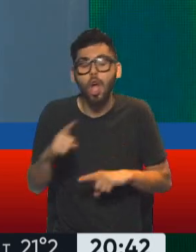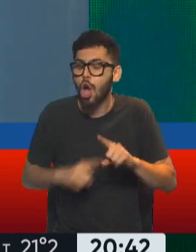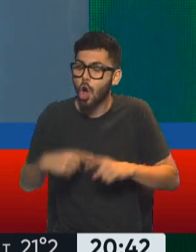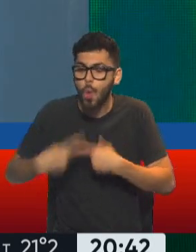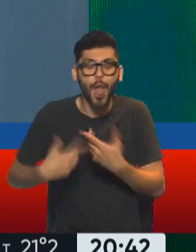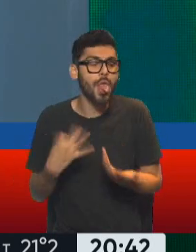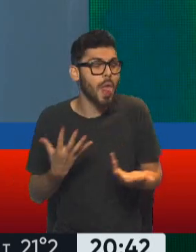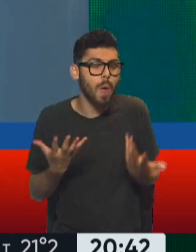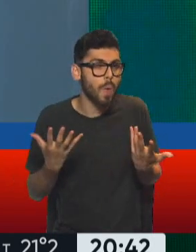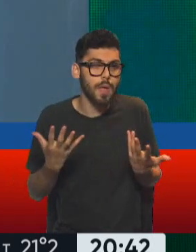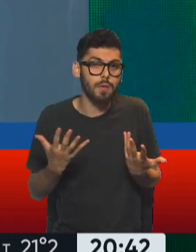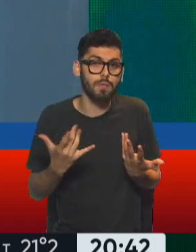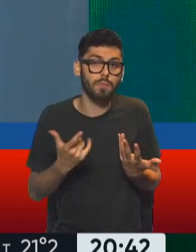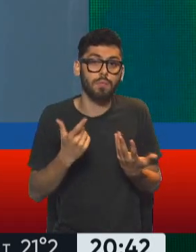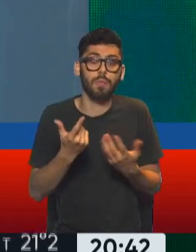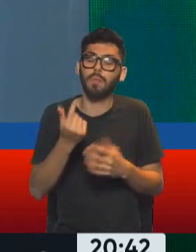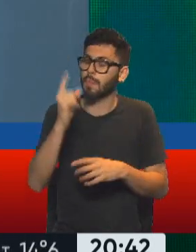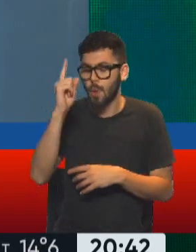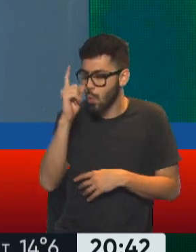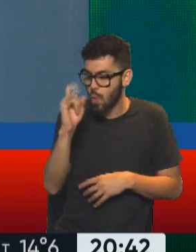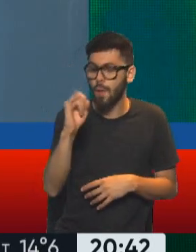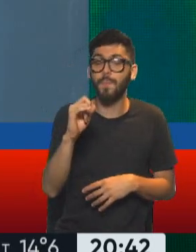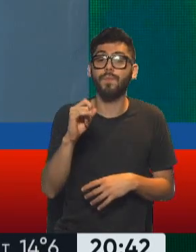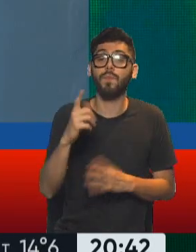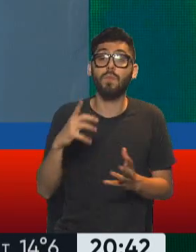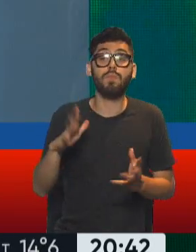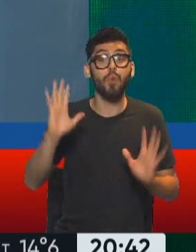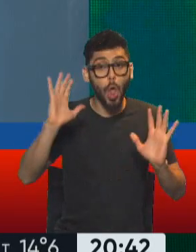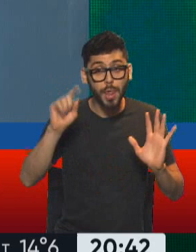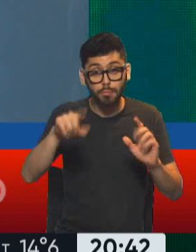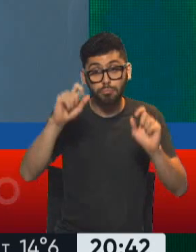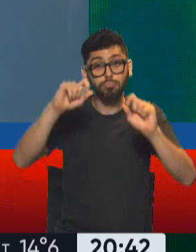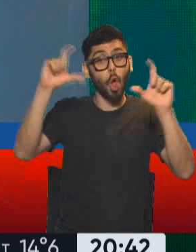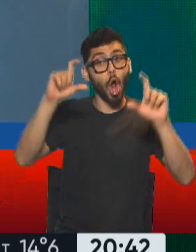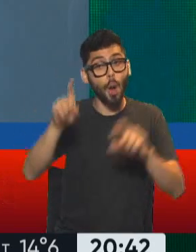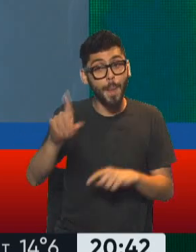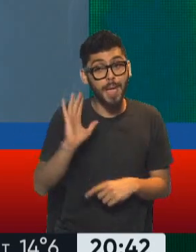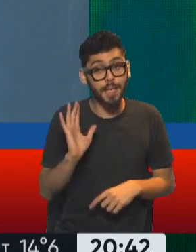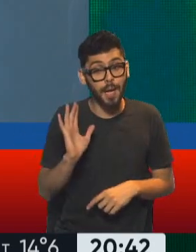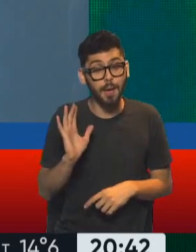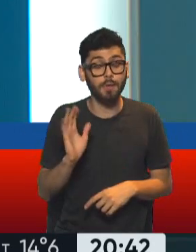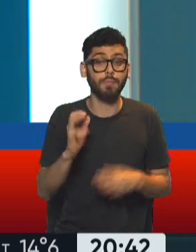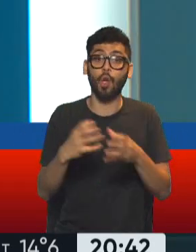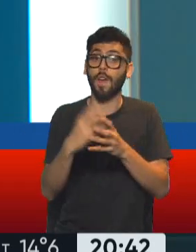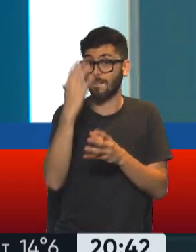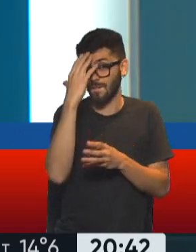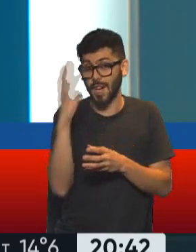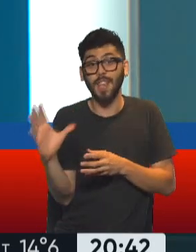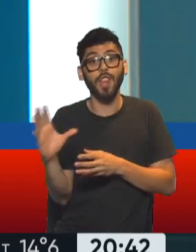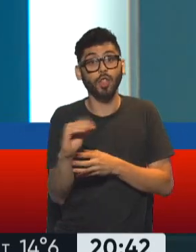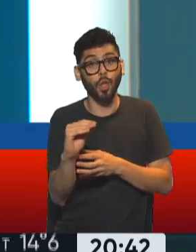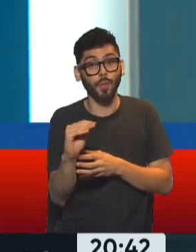esta batería de una sola cosa a lo mejor te llevas una sorpresa o waldo y lo que es el frente de todos